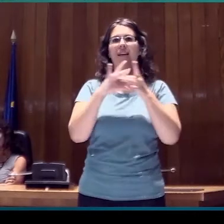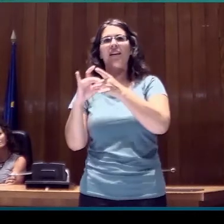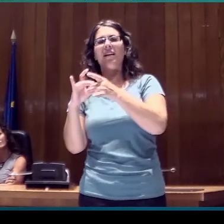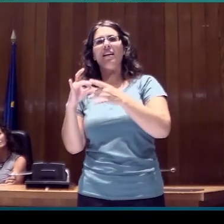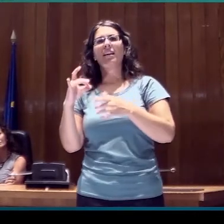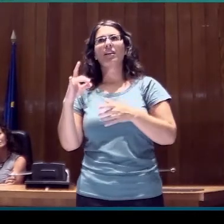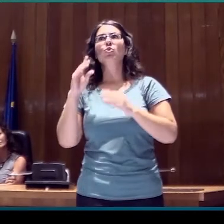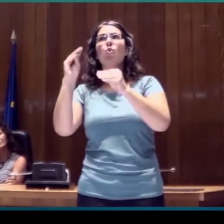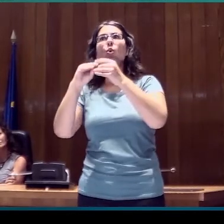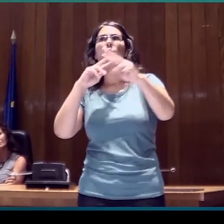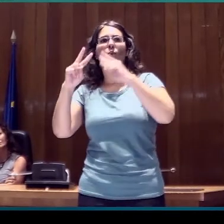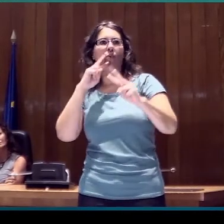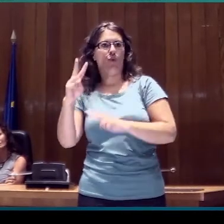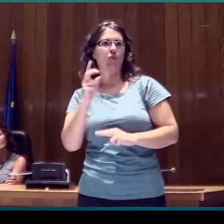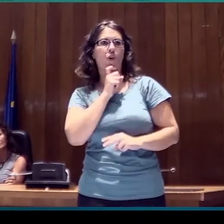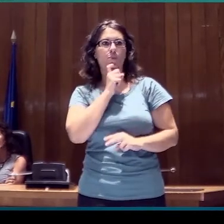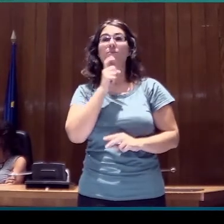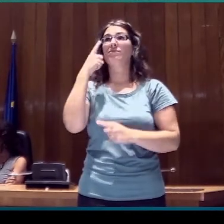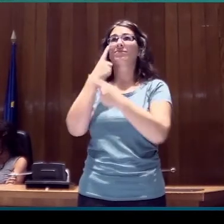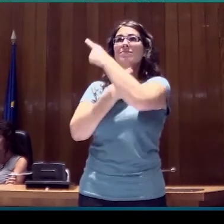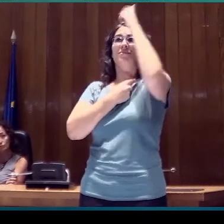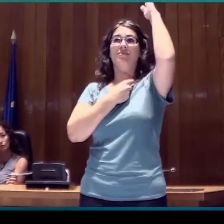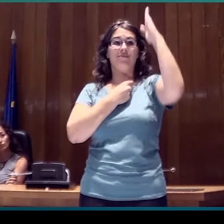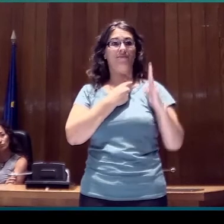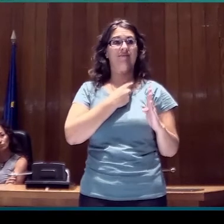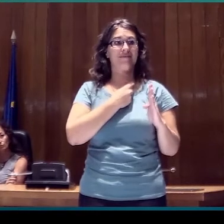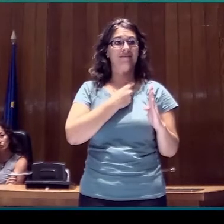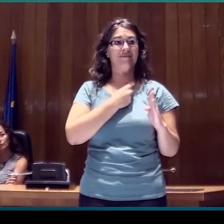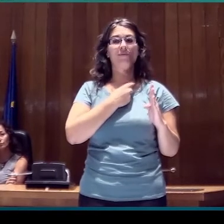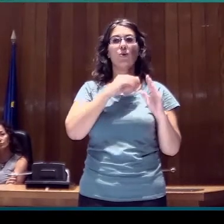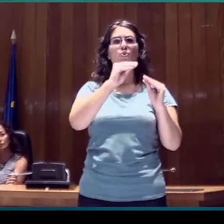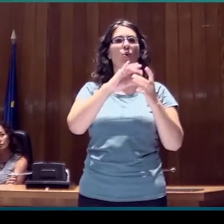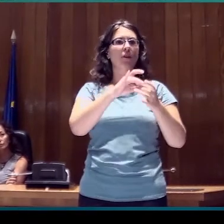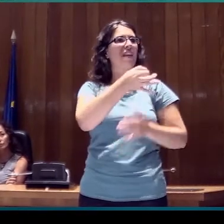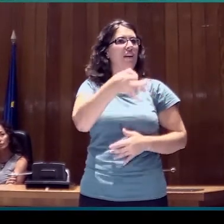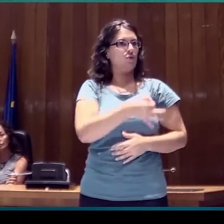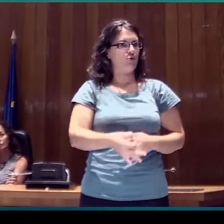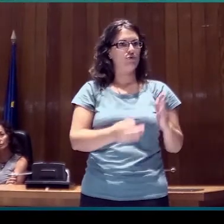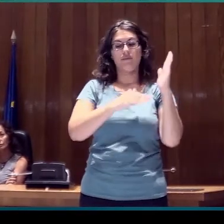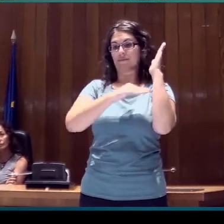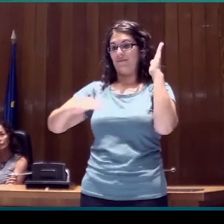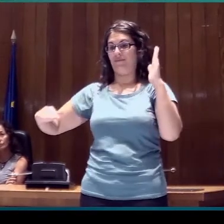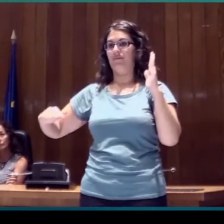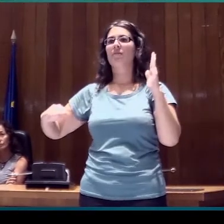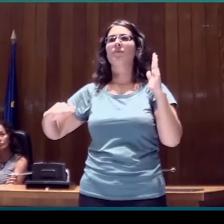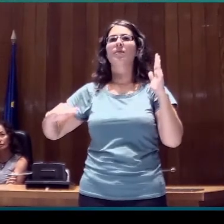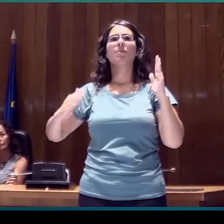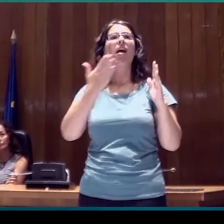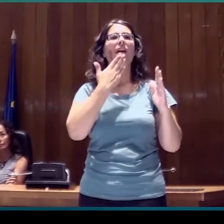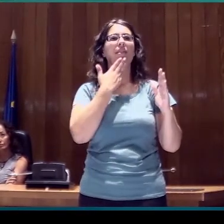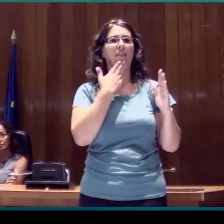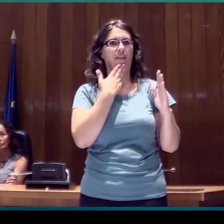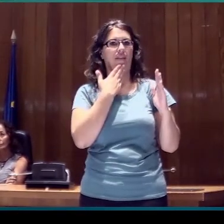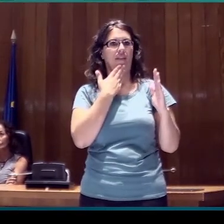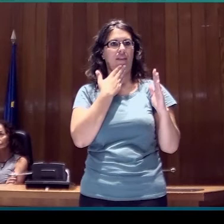Aquí podemos ver en el eje vertical tenemos el rendimiento de los sujetos, el porcentaje de aciertos, y en el eje horizontal la edad de los